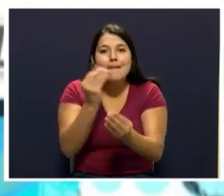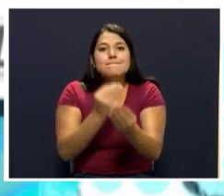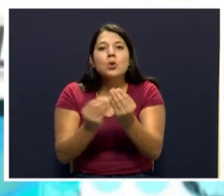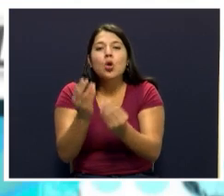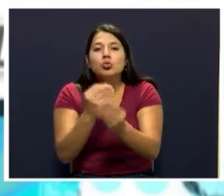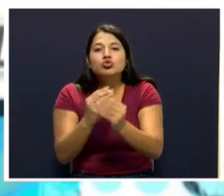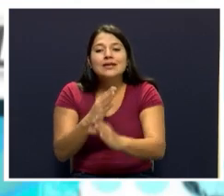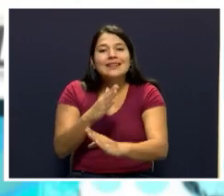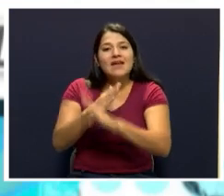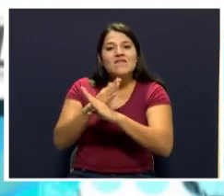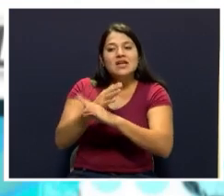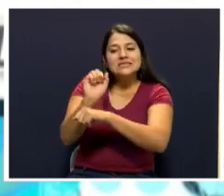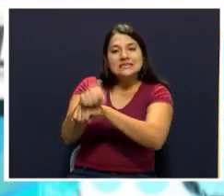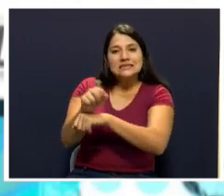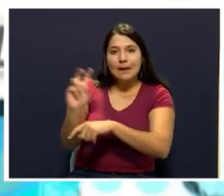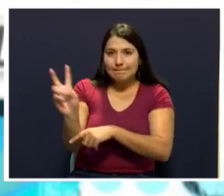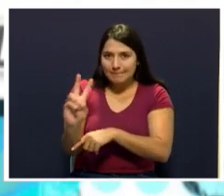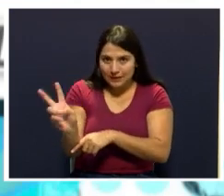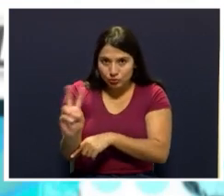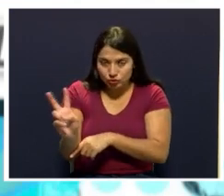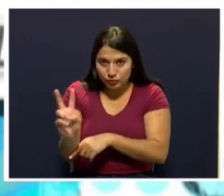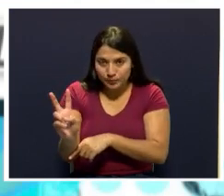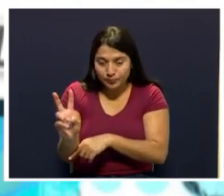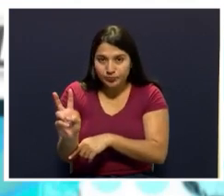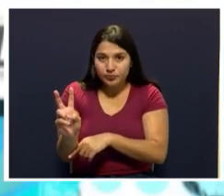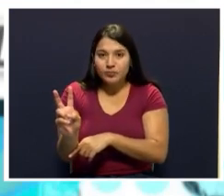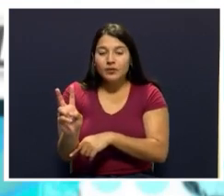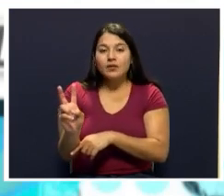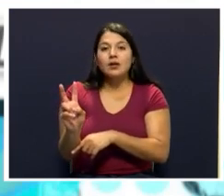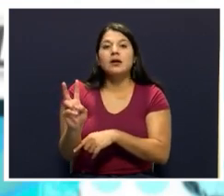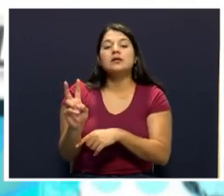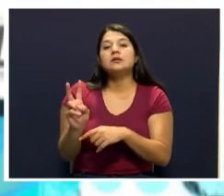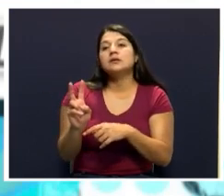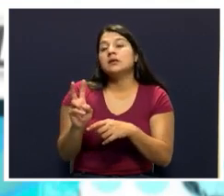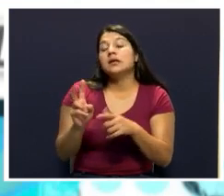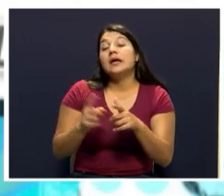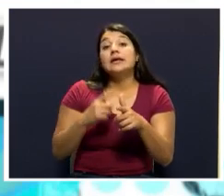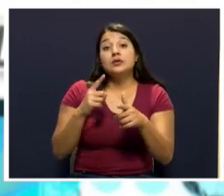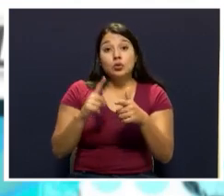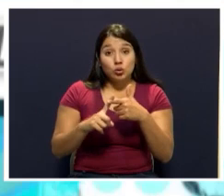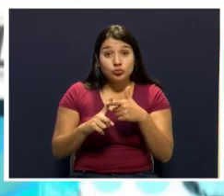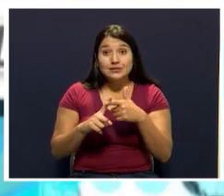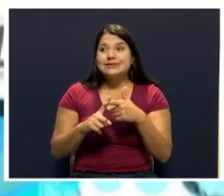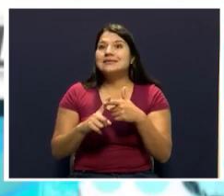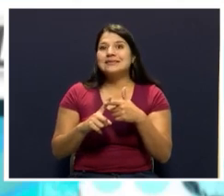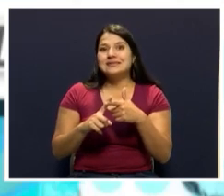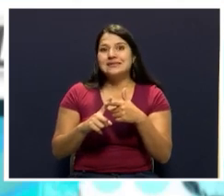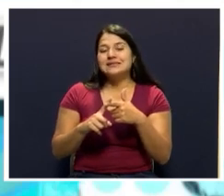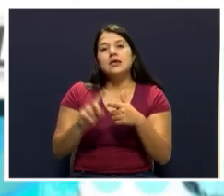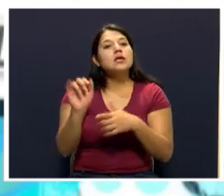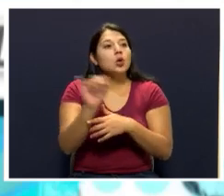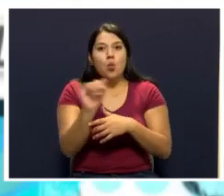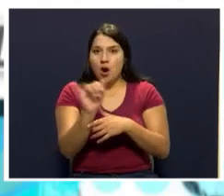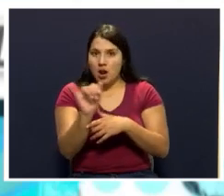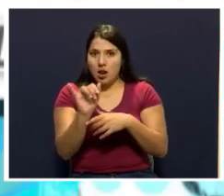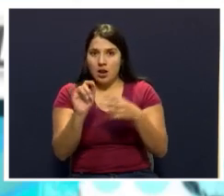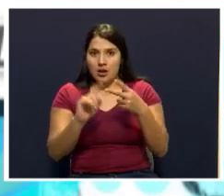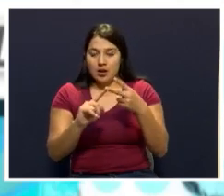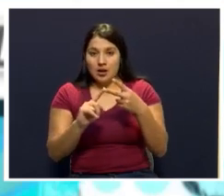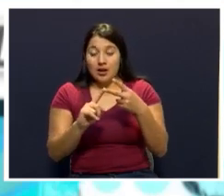igual que en el caso de los anticuerpos humanos, solo que en este caso serían anticuerpos de caballo, cuando hay una persona con